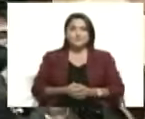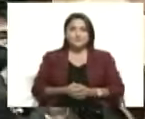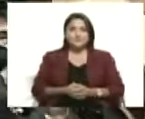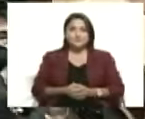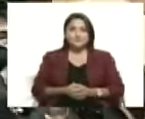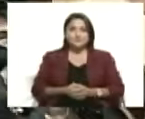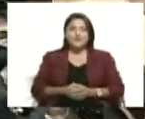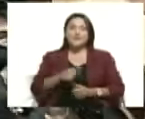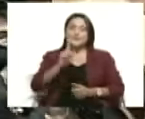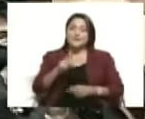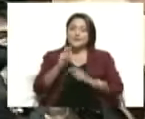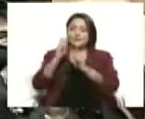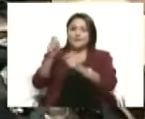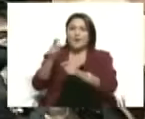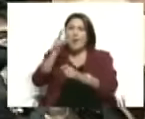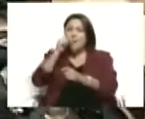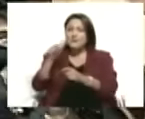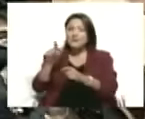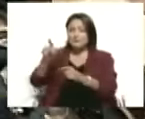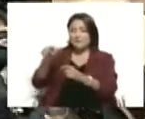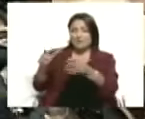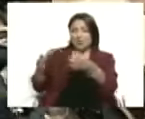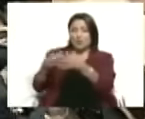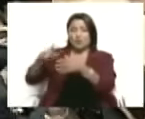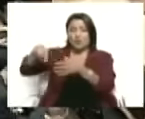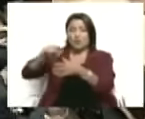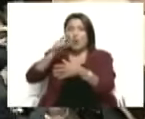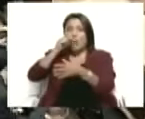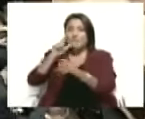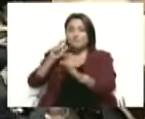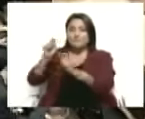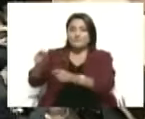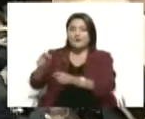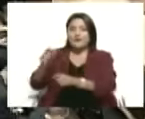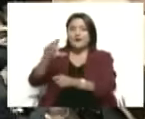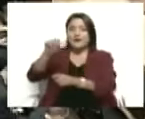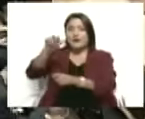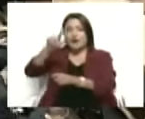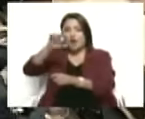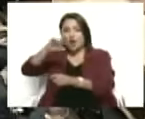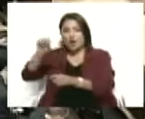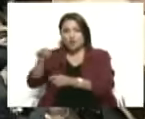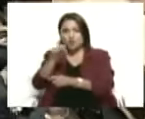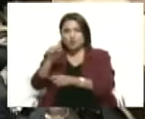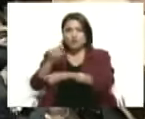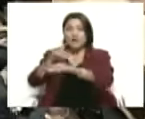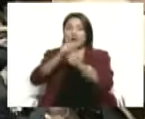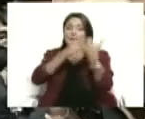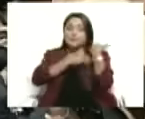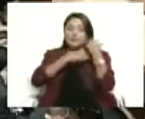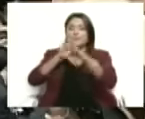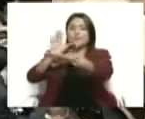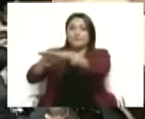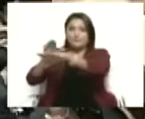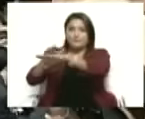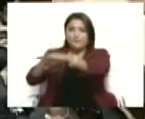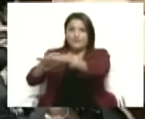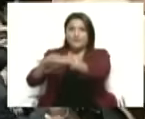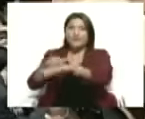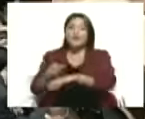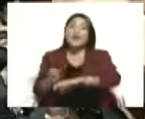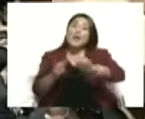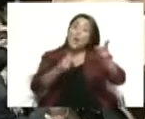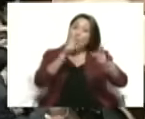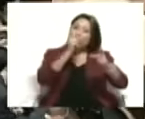También designamos al diputado Carlos Melo para que participe en la notificación al Poder Ejecutivo.